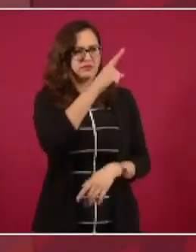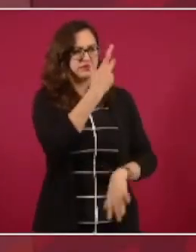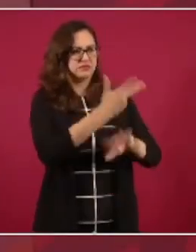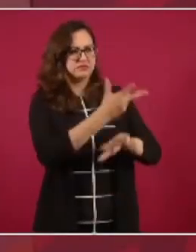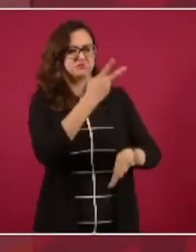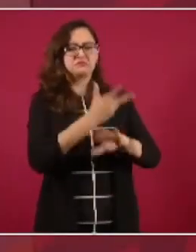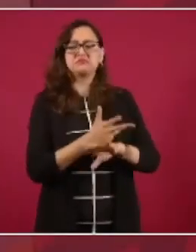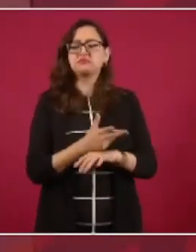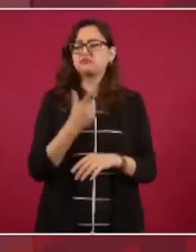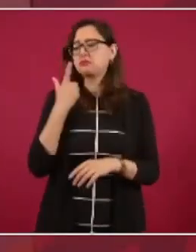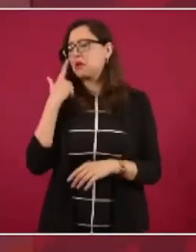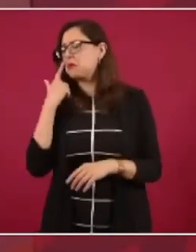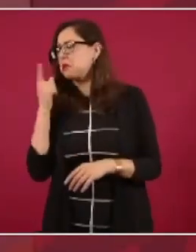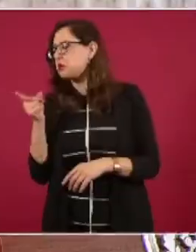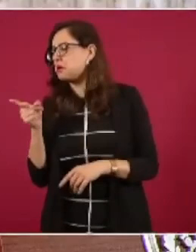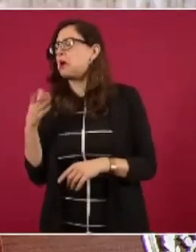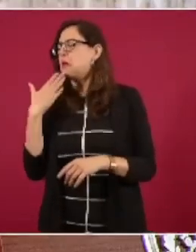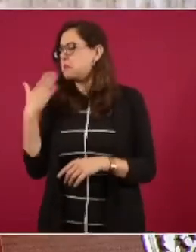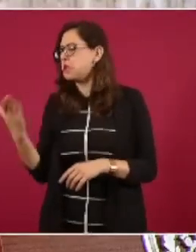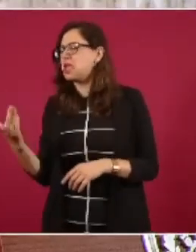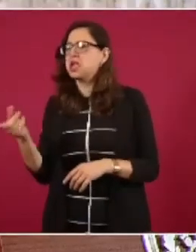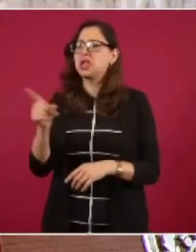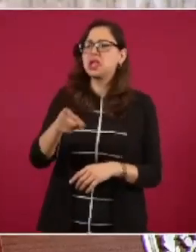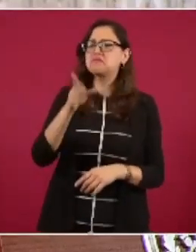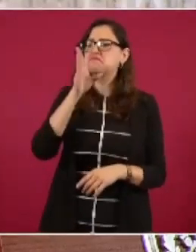era mala?